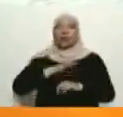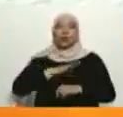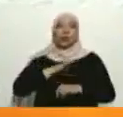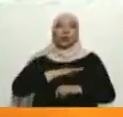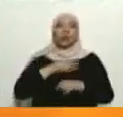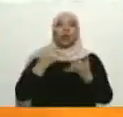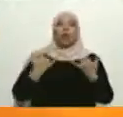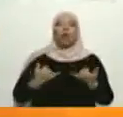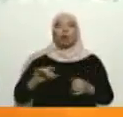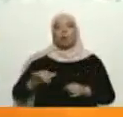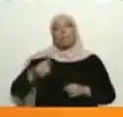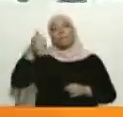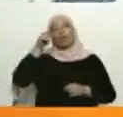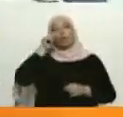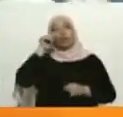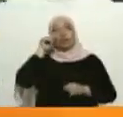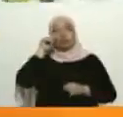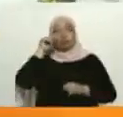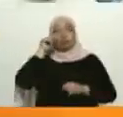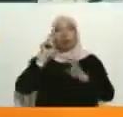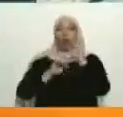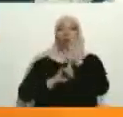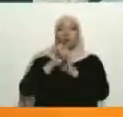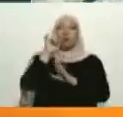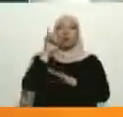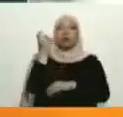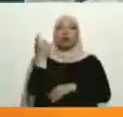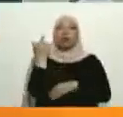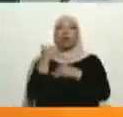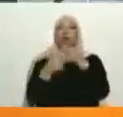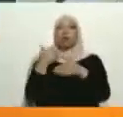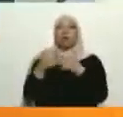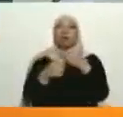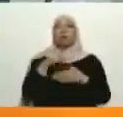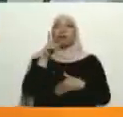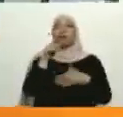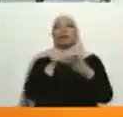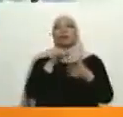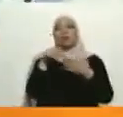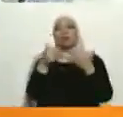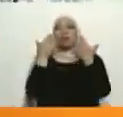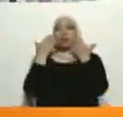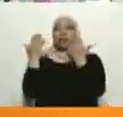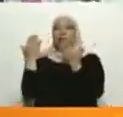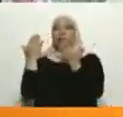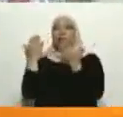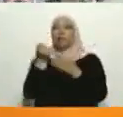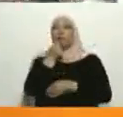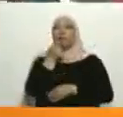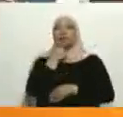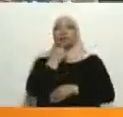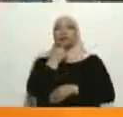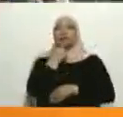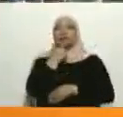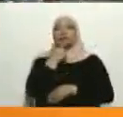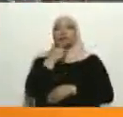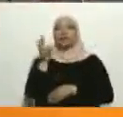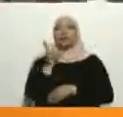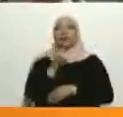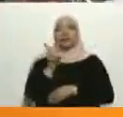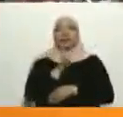este momento tienen el mayor potencial de desarrollo Aunque sus trescientos treinta y cinco municipios tienen belleza por ser un país